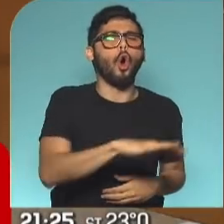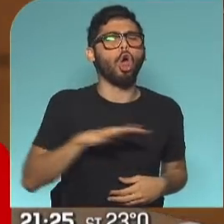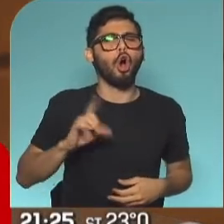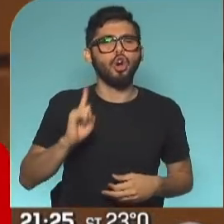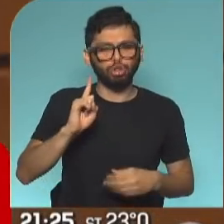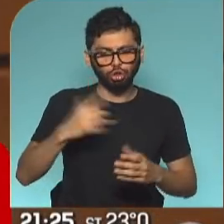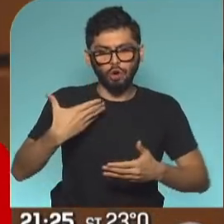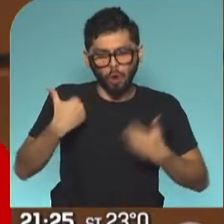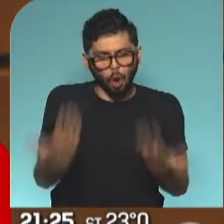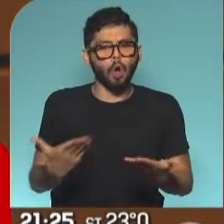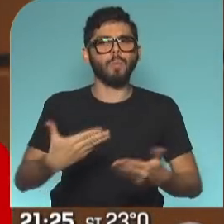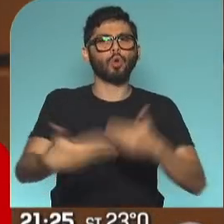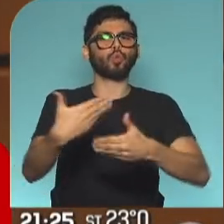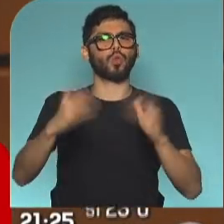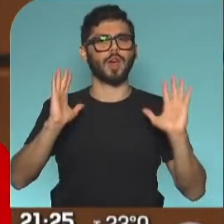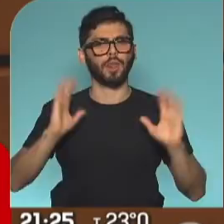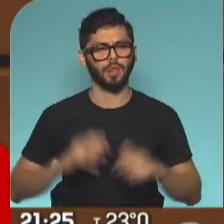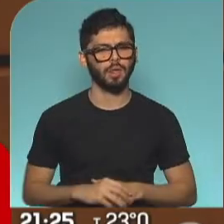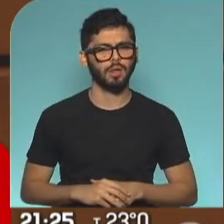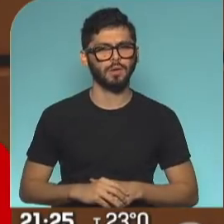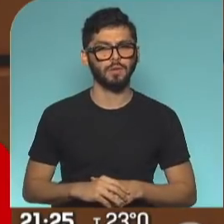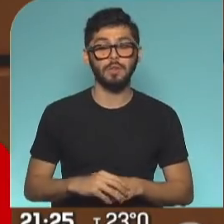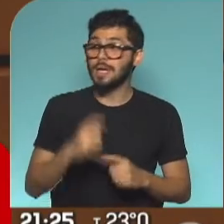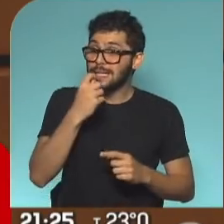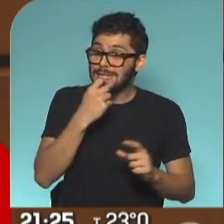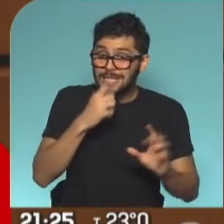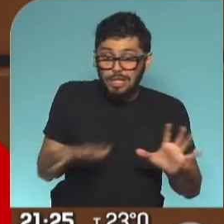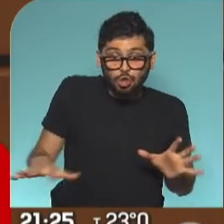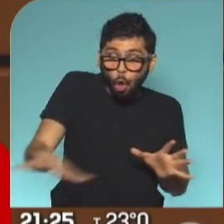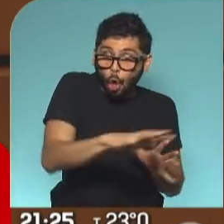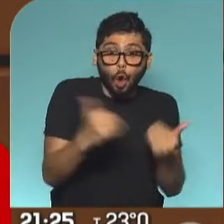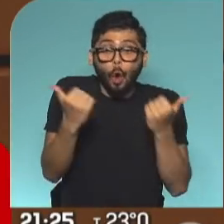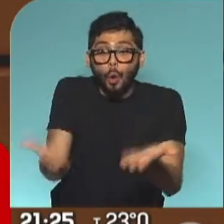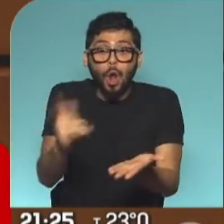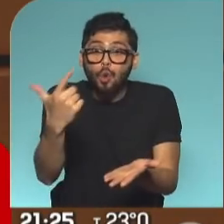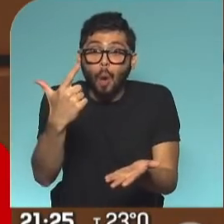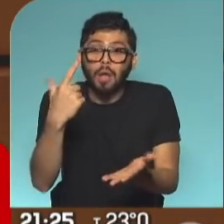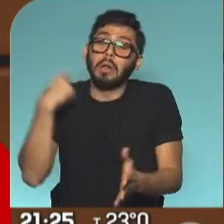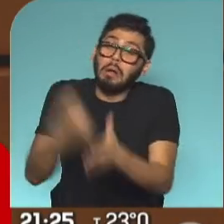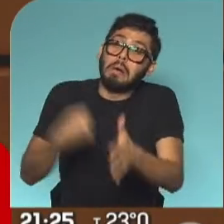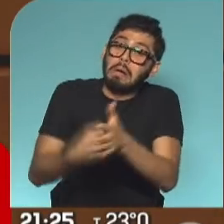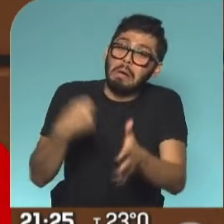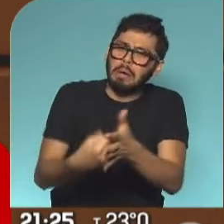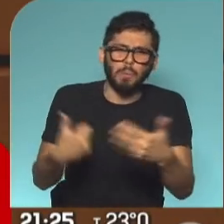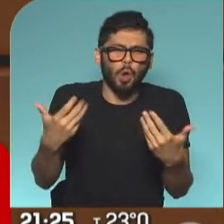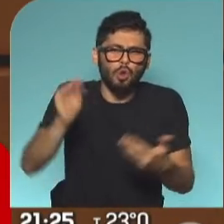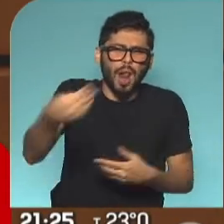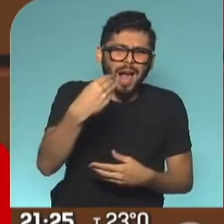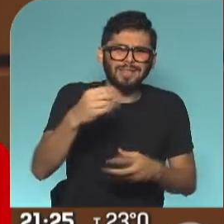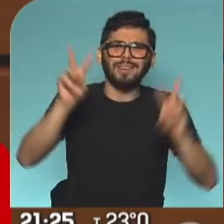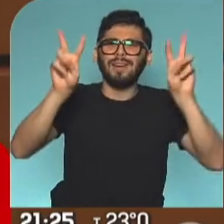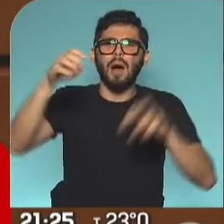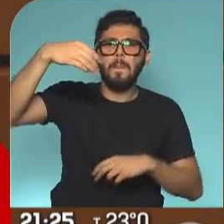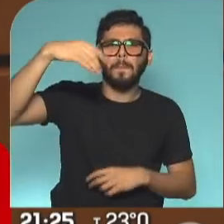tengamos la oportunidad. Si todos no tenemos la oportunidad, el mérito no alcanza. El mérito es una ficción.